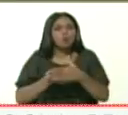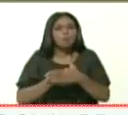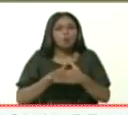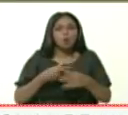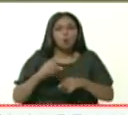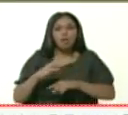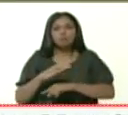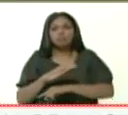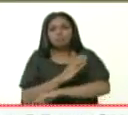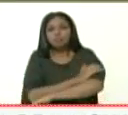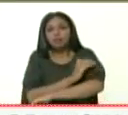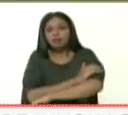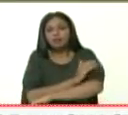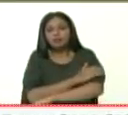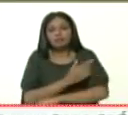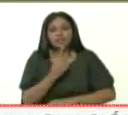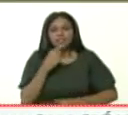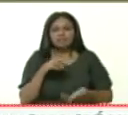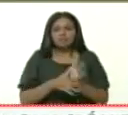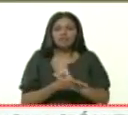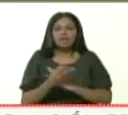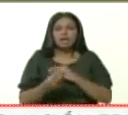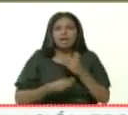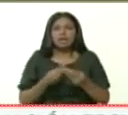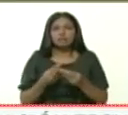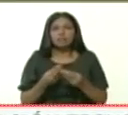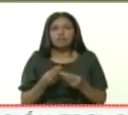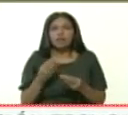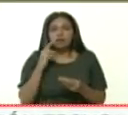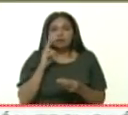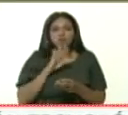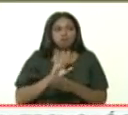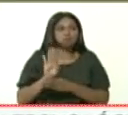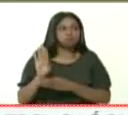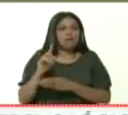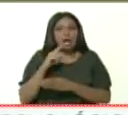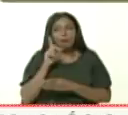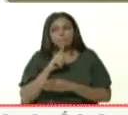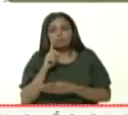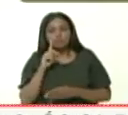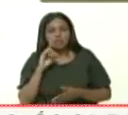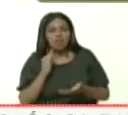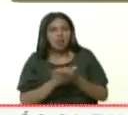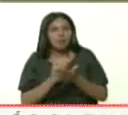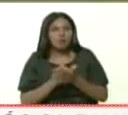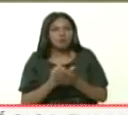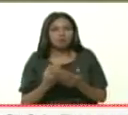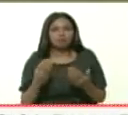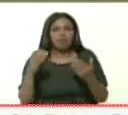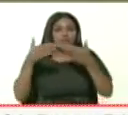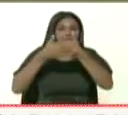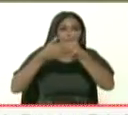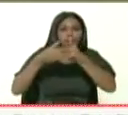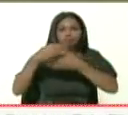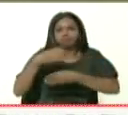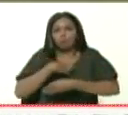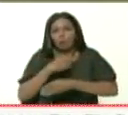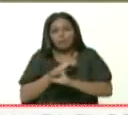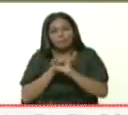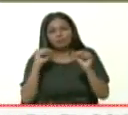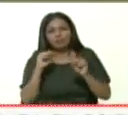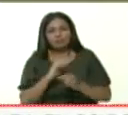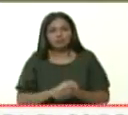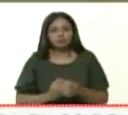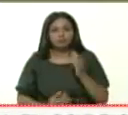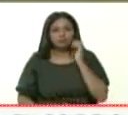ultraderecha venezolana? Tratar de banalizar las pruebas. No las pueden tapar. Tratar